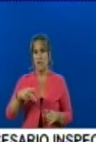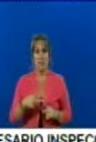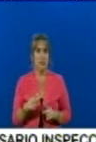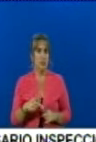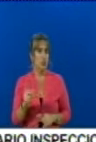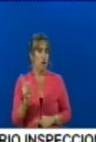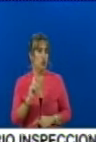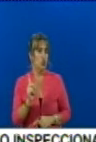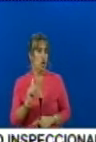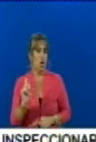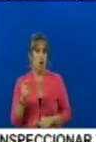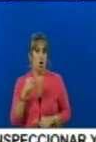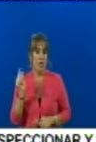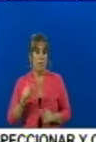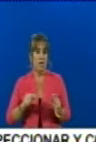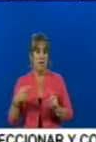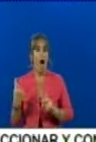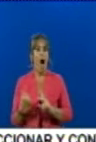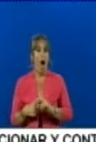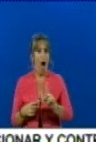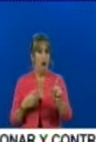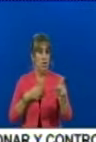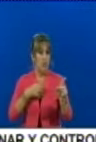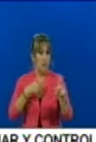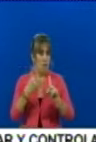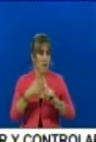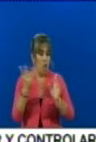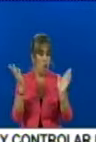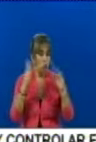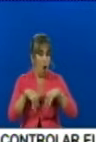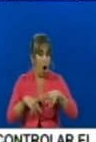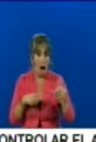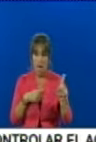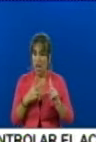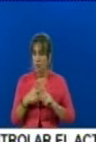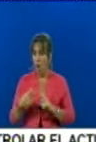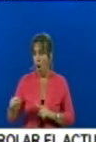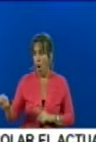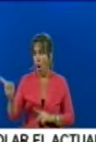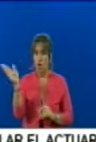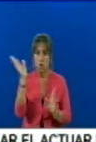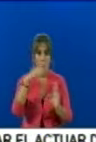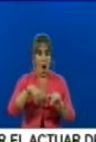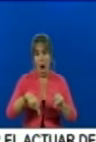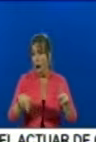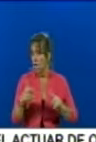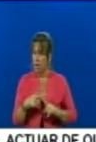programa, no toda la población tiene la posibilidad de ver el programa por razones obvias, no toda la